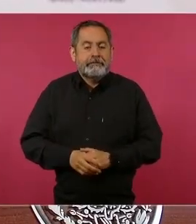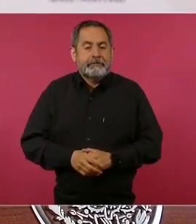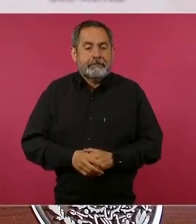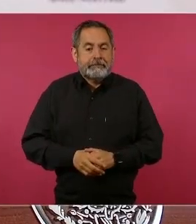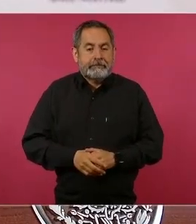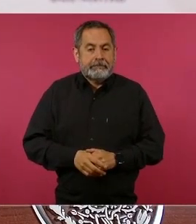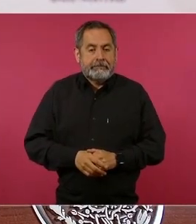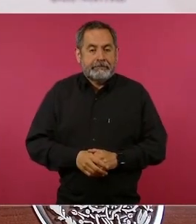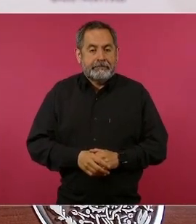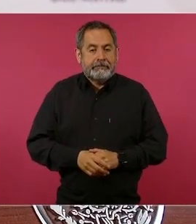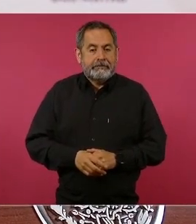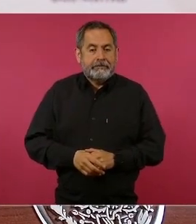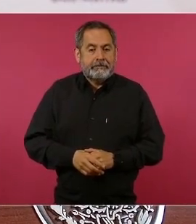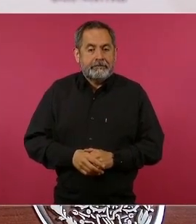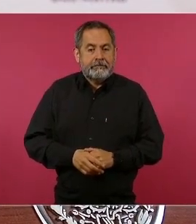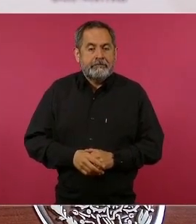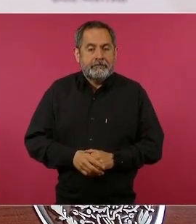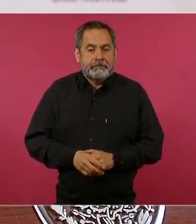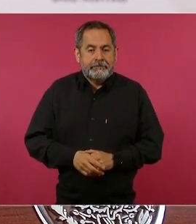está